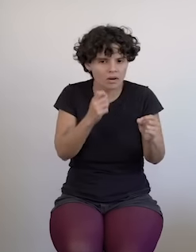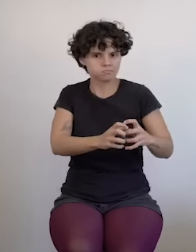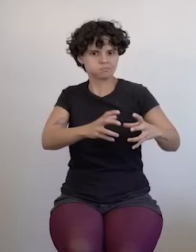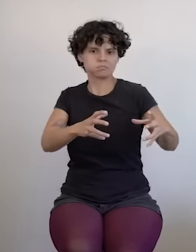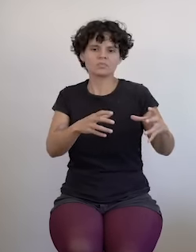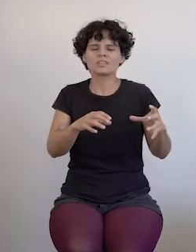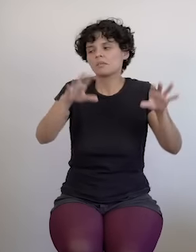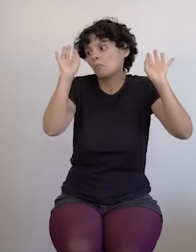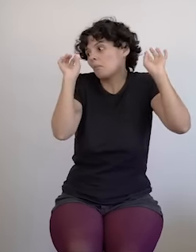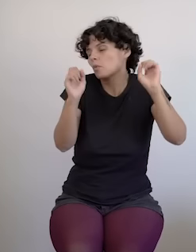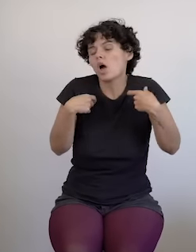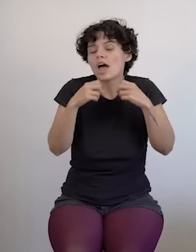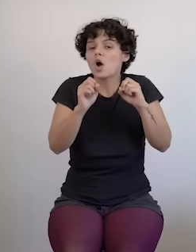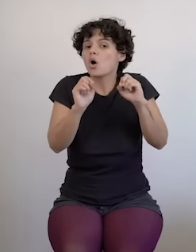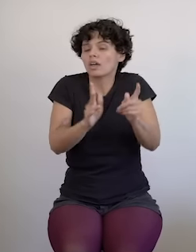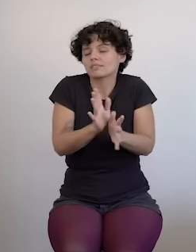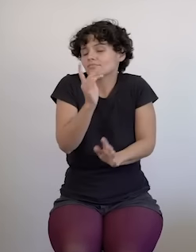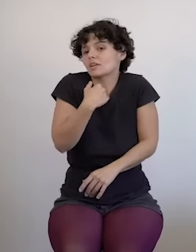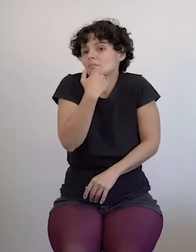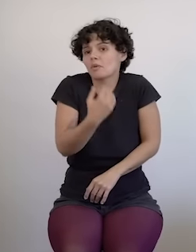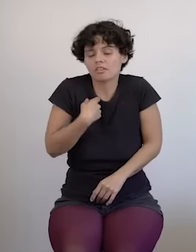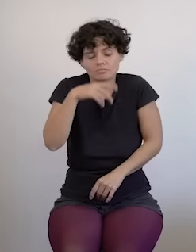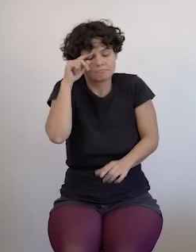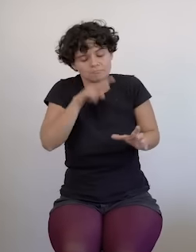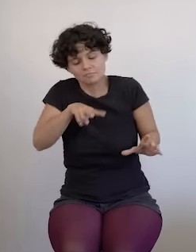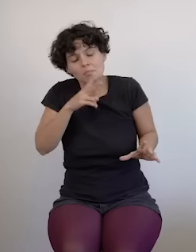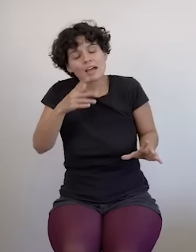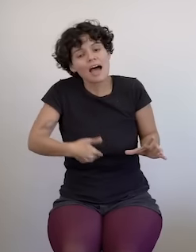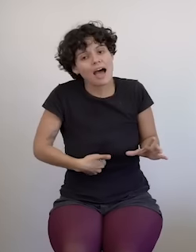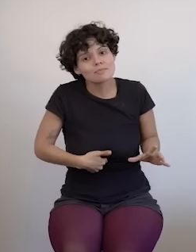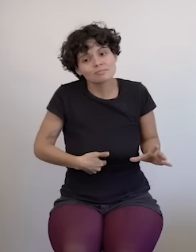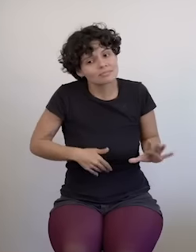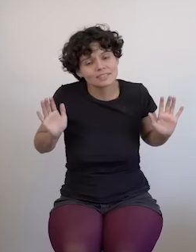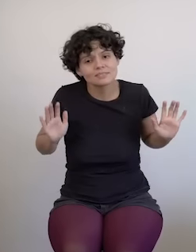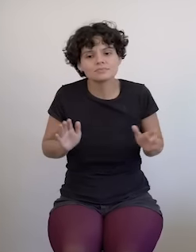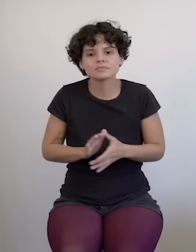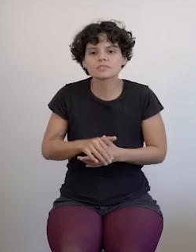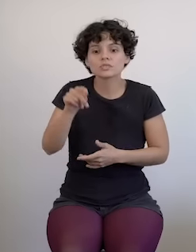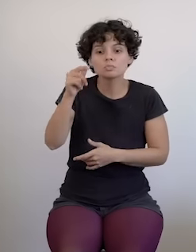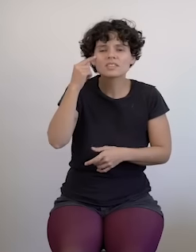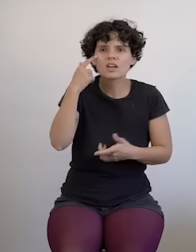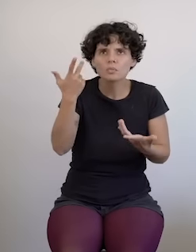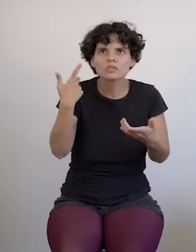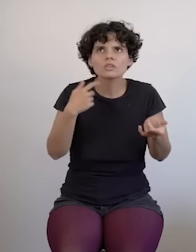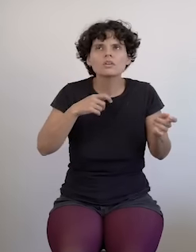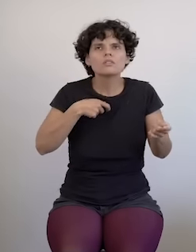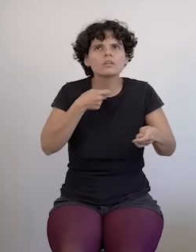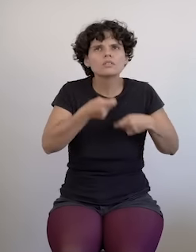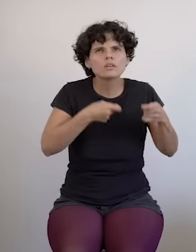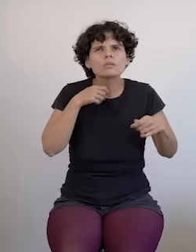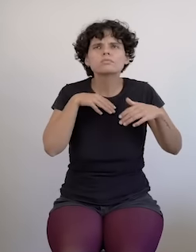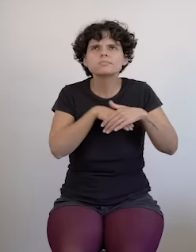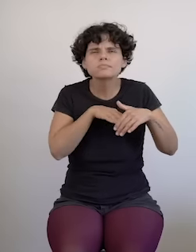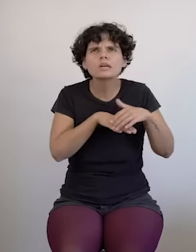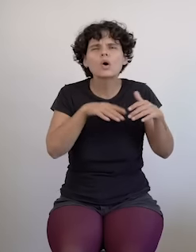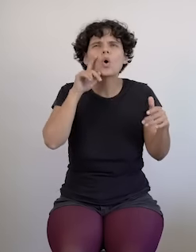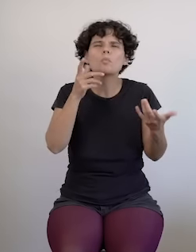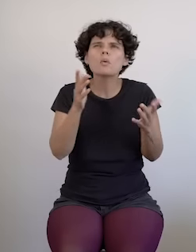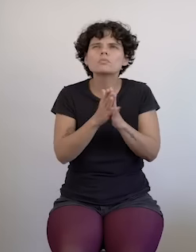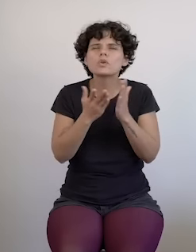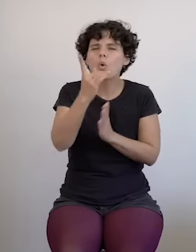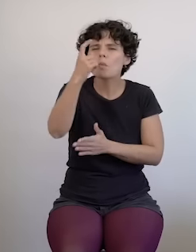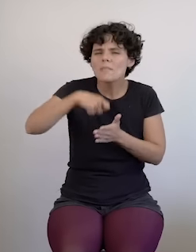tumbita. Caí sospechoso, pero hacía hambre, compañero. Tenías 14 años y ya pensabas en que tenías que tener comida para el mes. Y